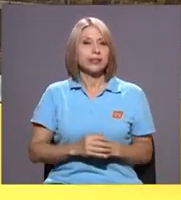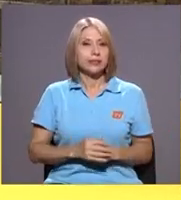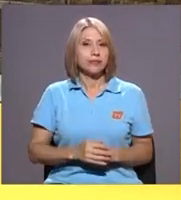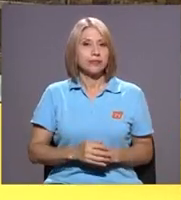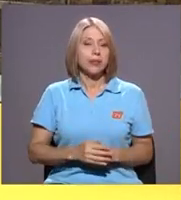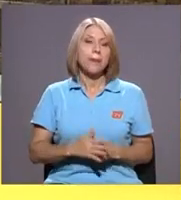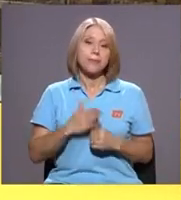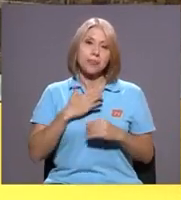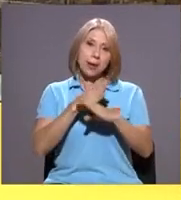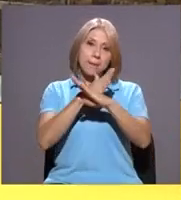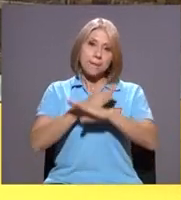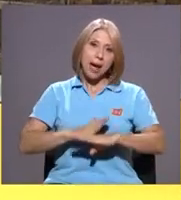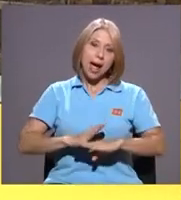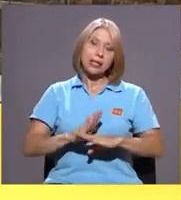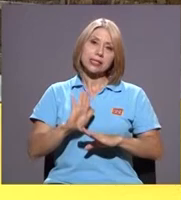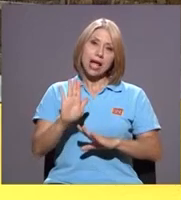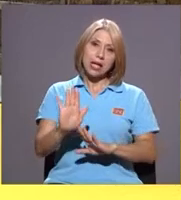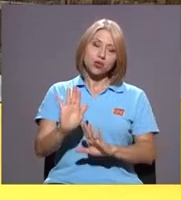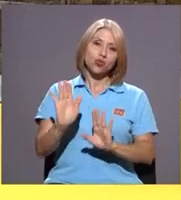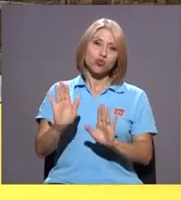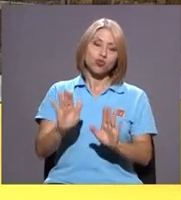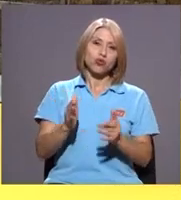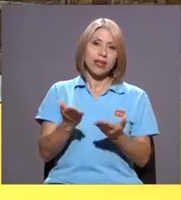Pasa sus restos y